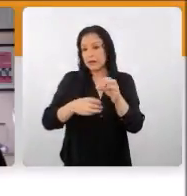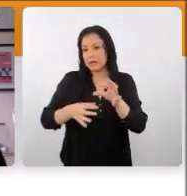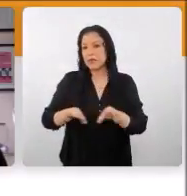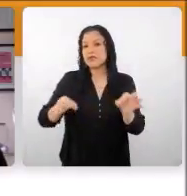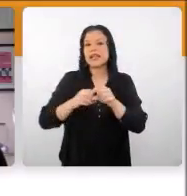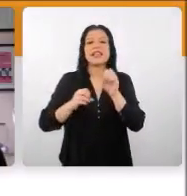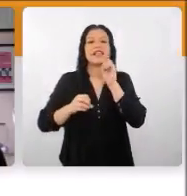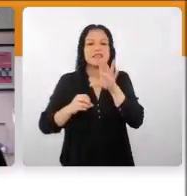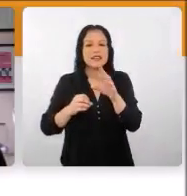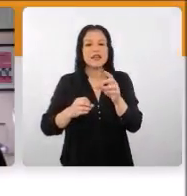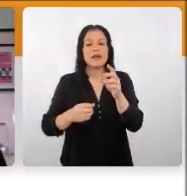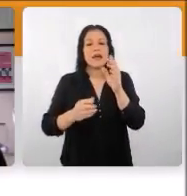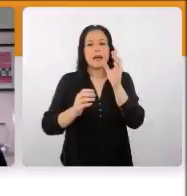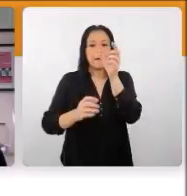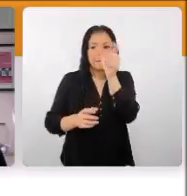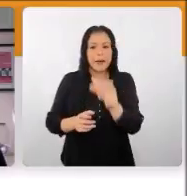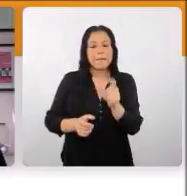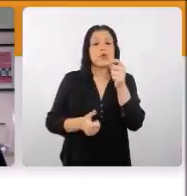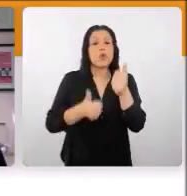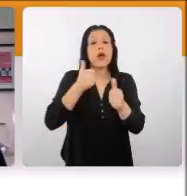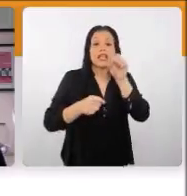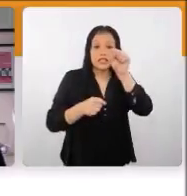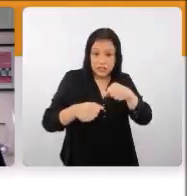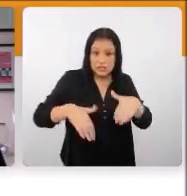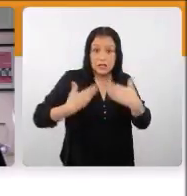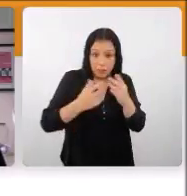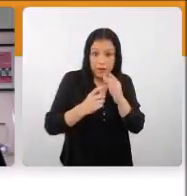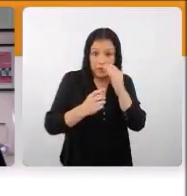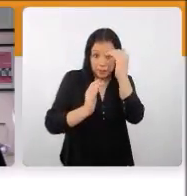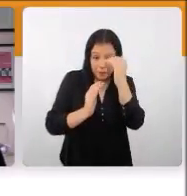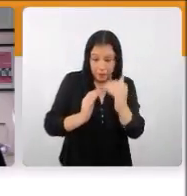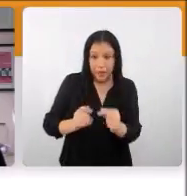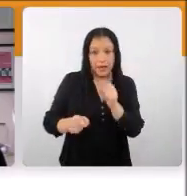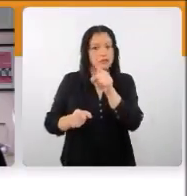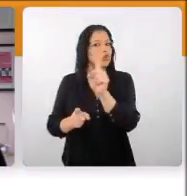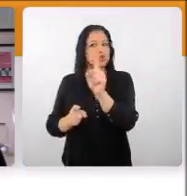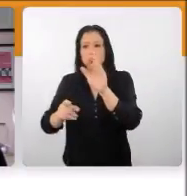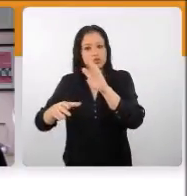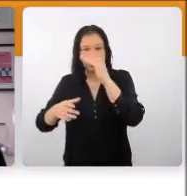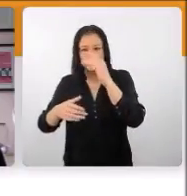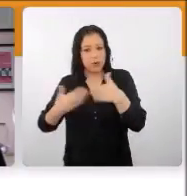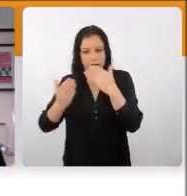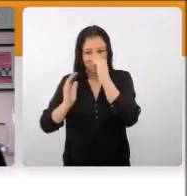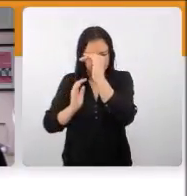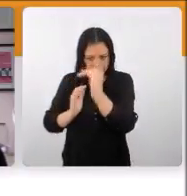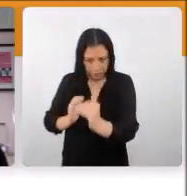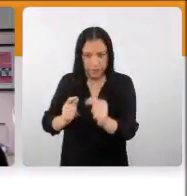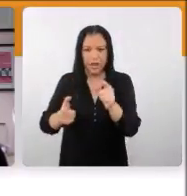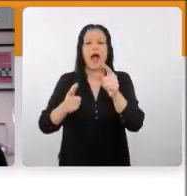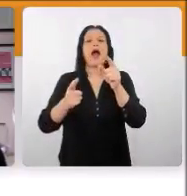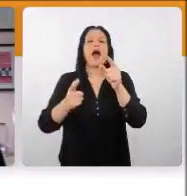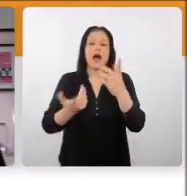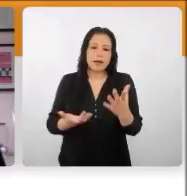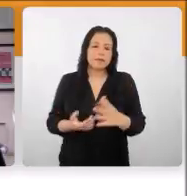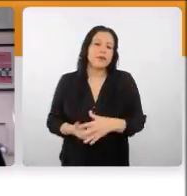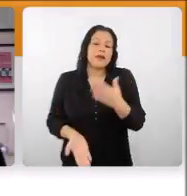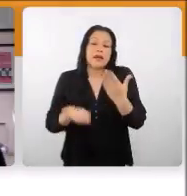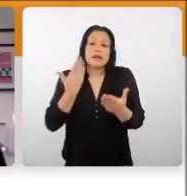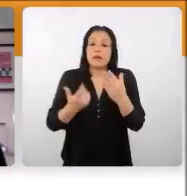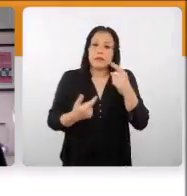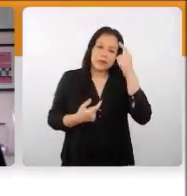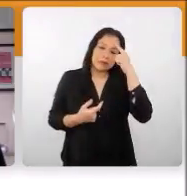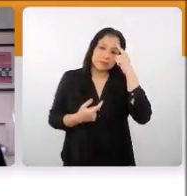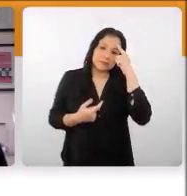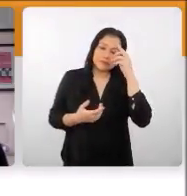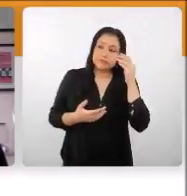puede hacer para no generar esas sobreexpectativas que se podrían dar en este mercado, ¿no? Que de repente vayan a ir a un lugar y digan,